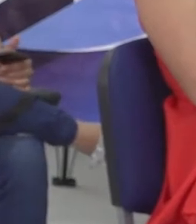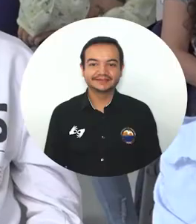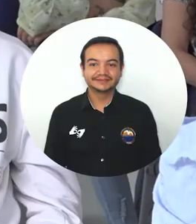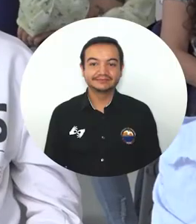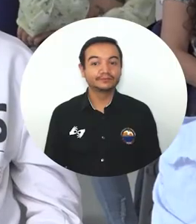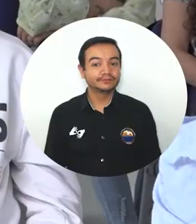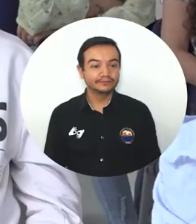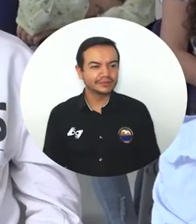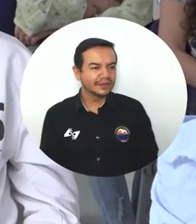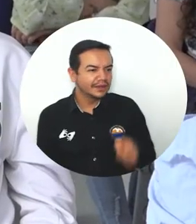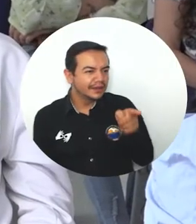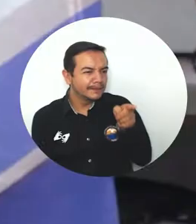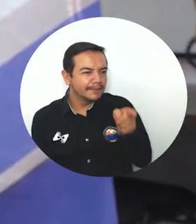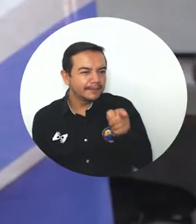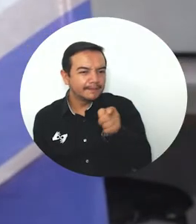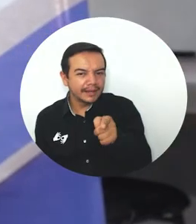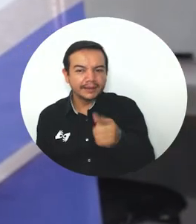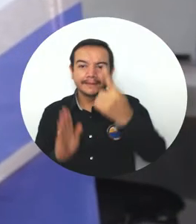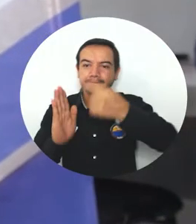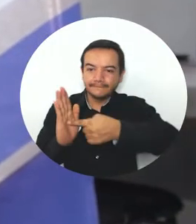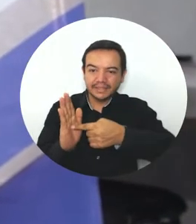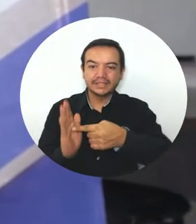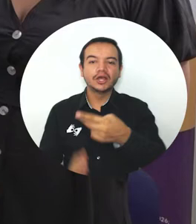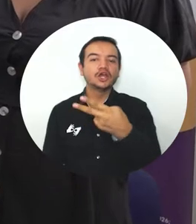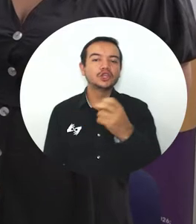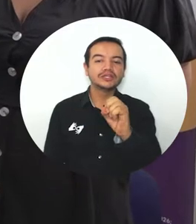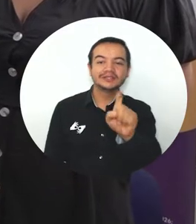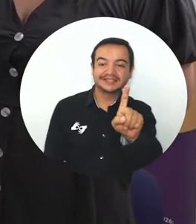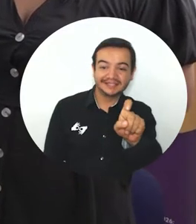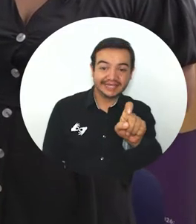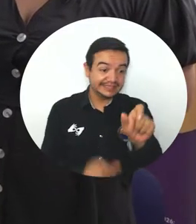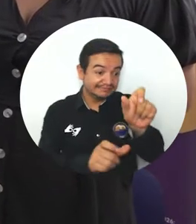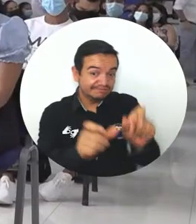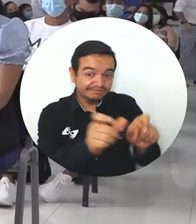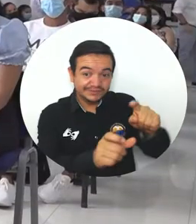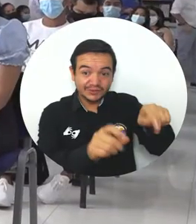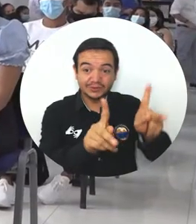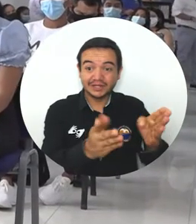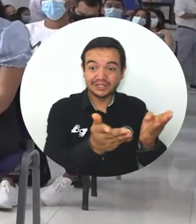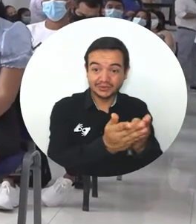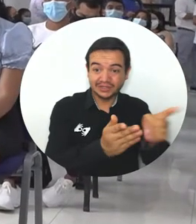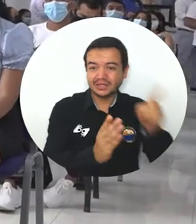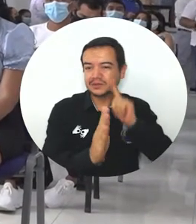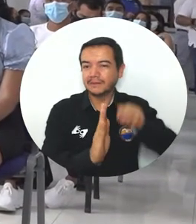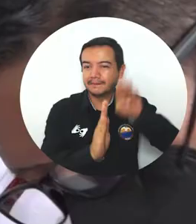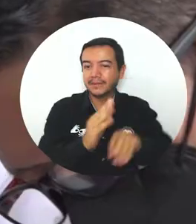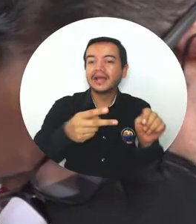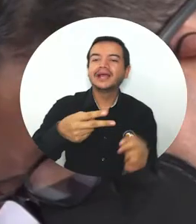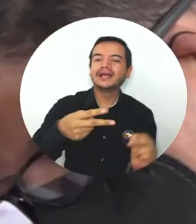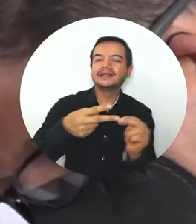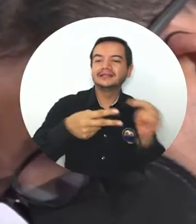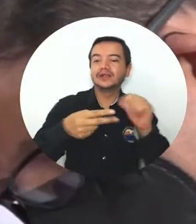Un grupo de más de 1.206 jóvenes cienagueros de estratos 1 y 2 serán beneficiados con la matrícula cero para el